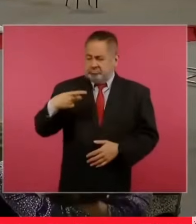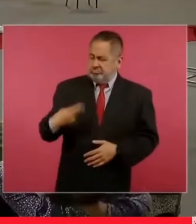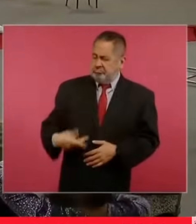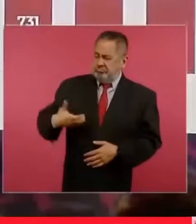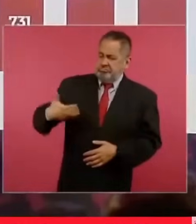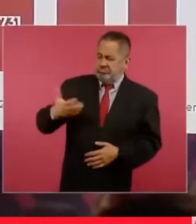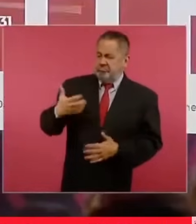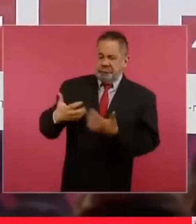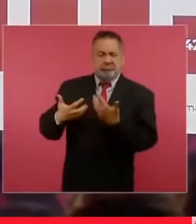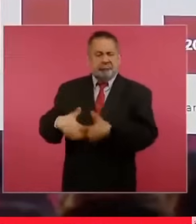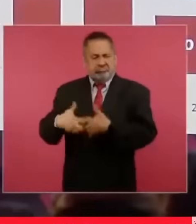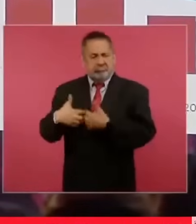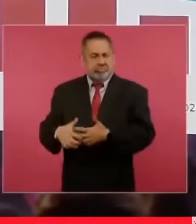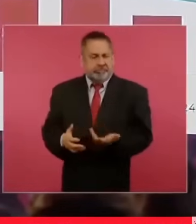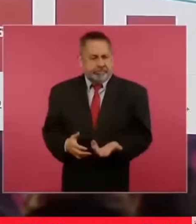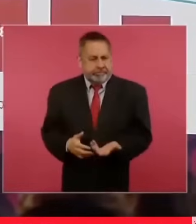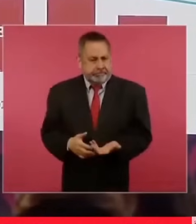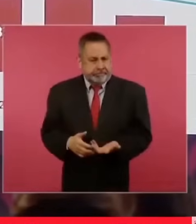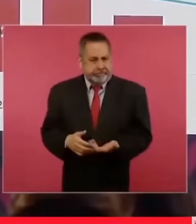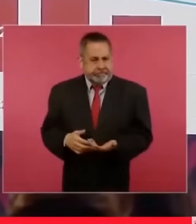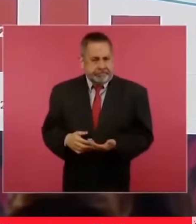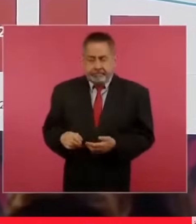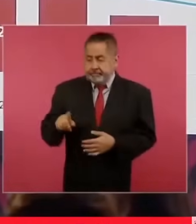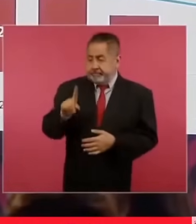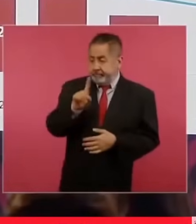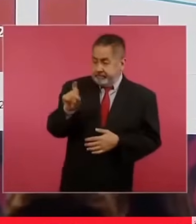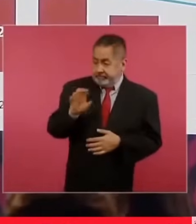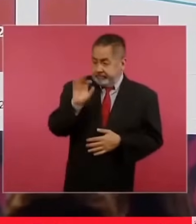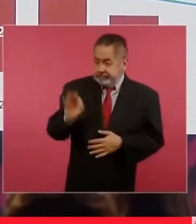¿por qué no la autosuficiencia al 100%?